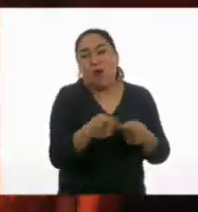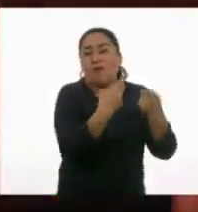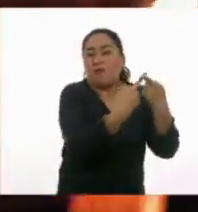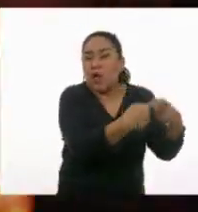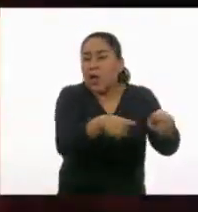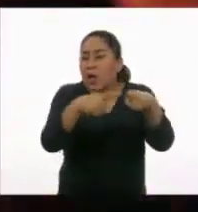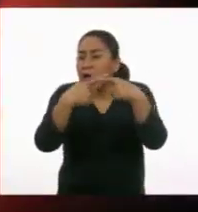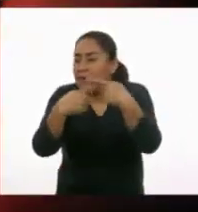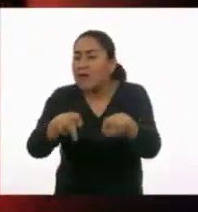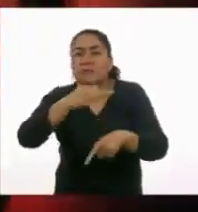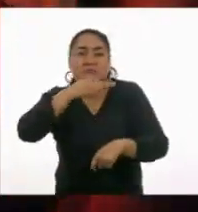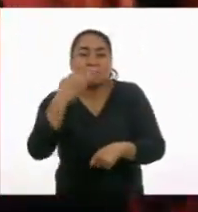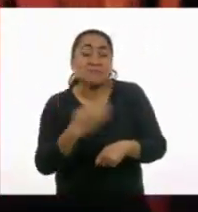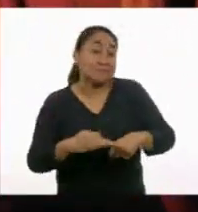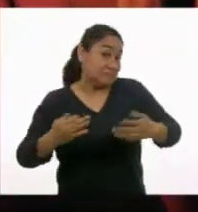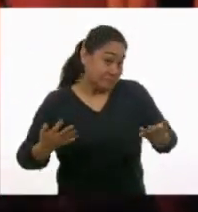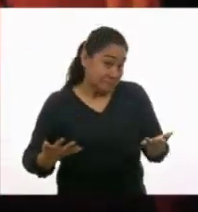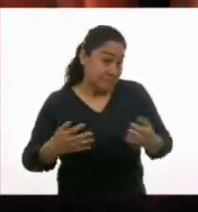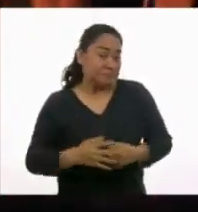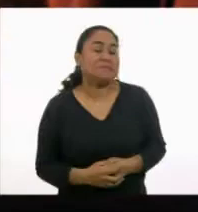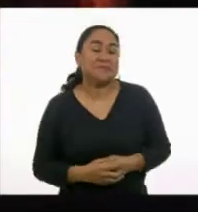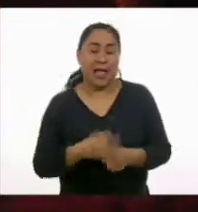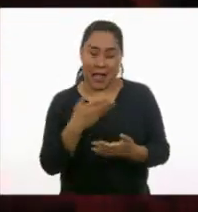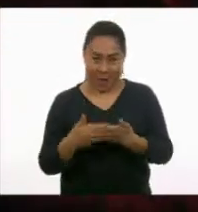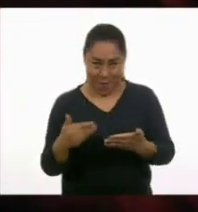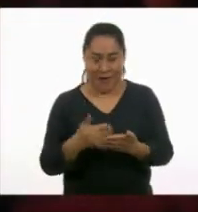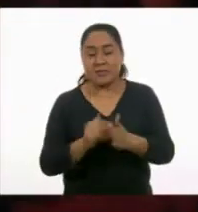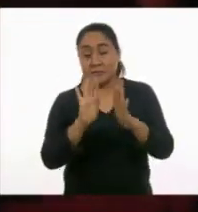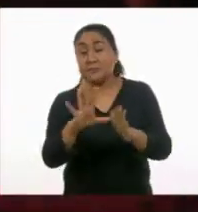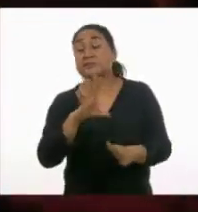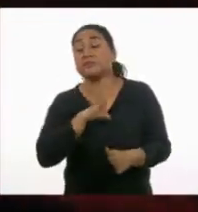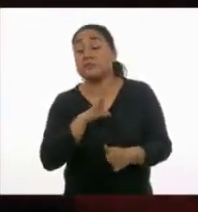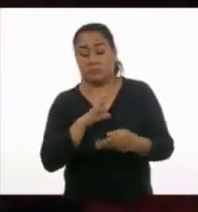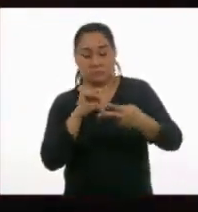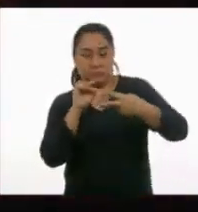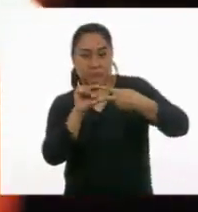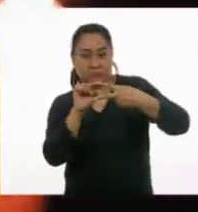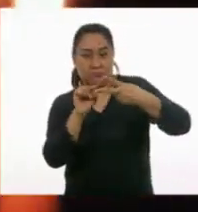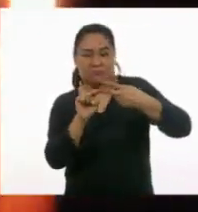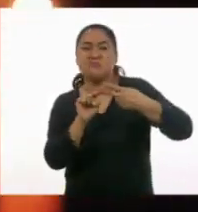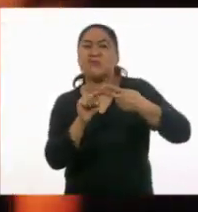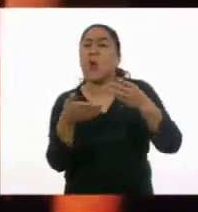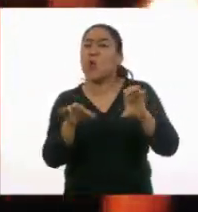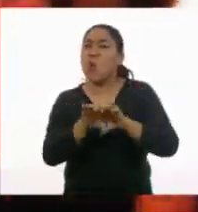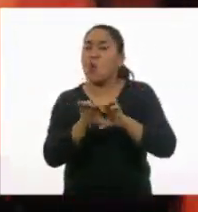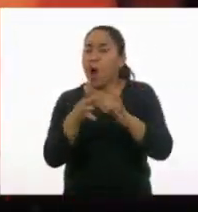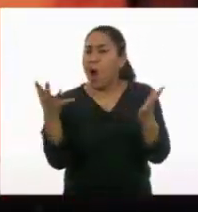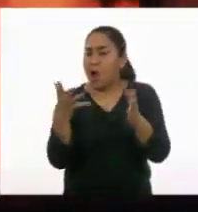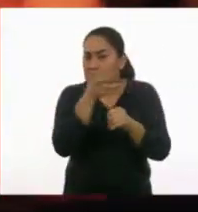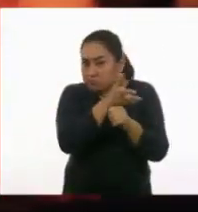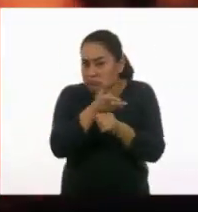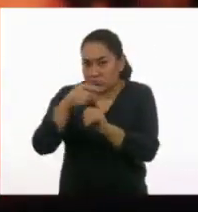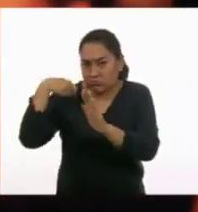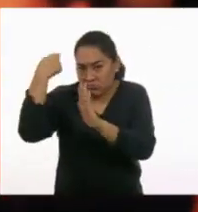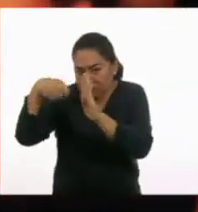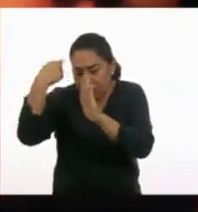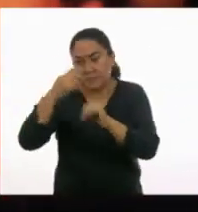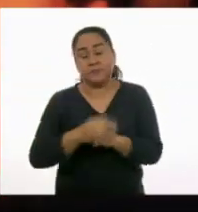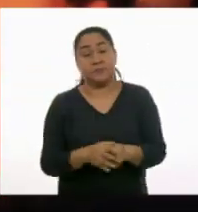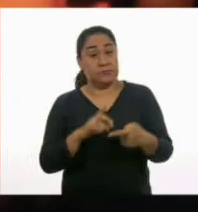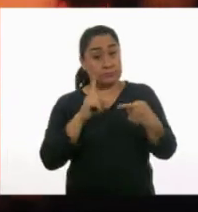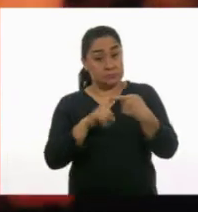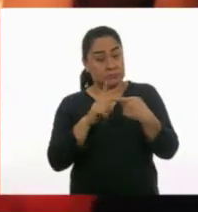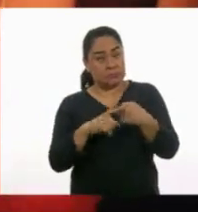pueblos. Así que podemos decir que existen dos formas de hacer películas. Uh-huh. Una es